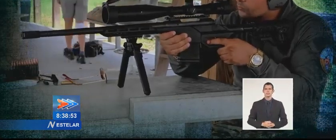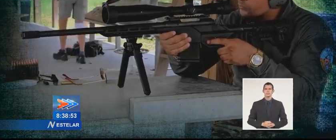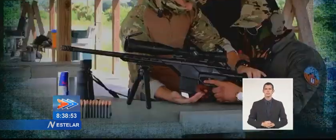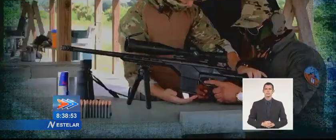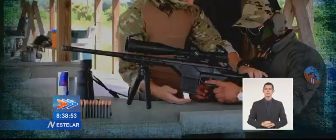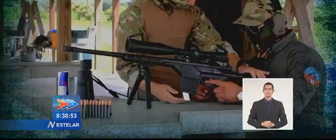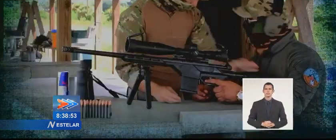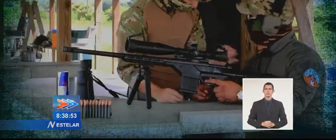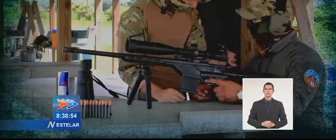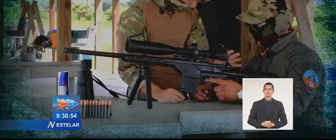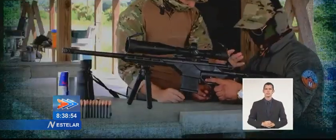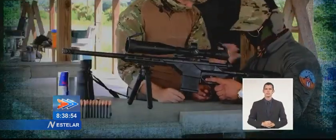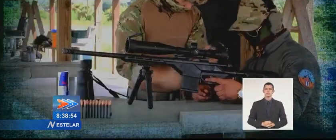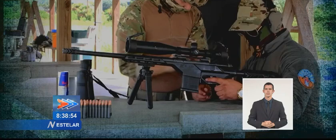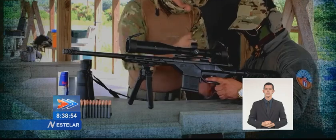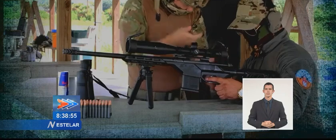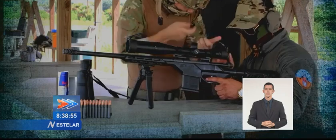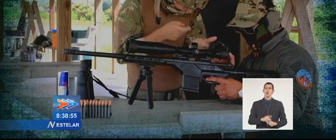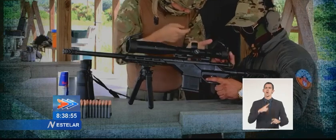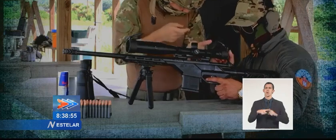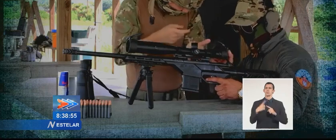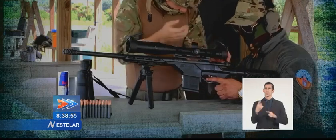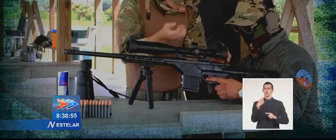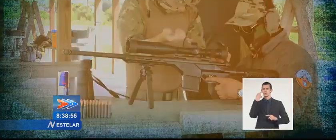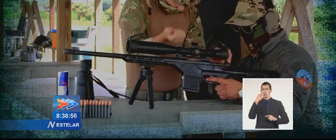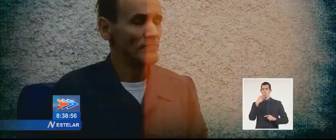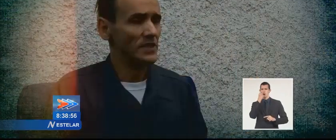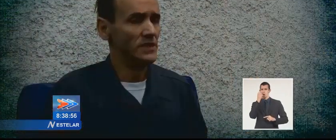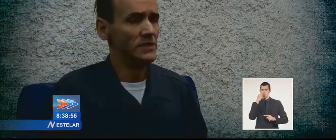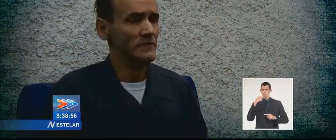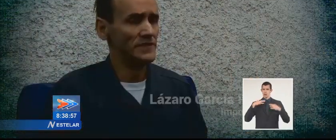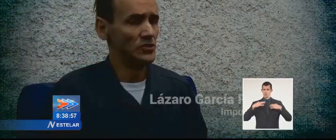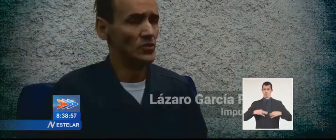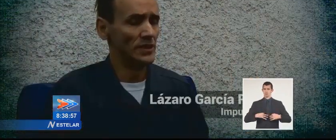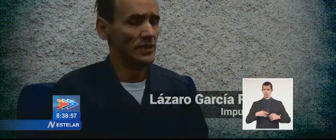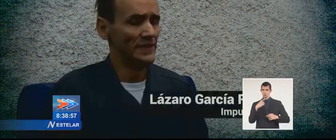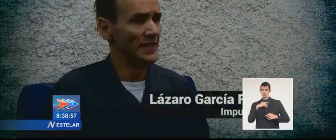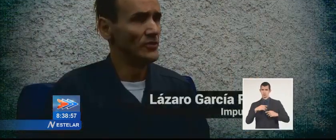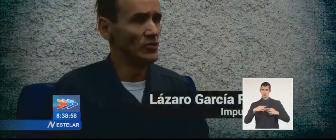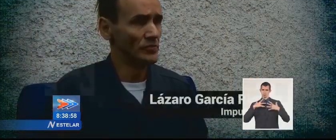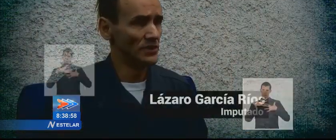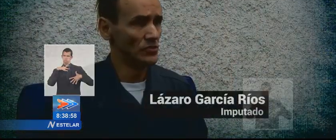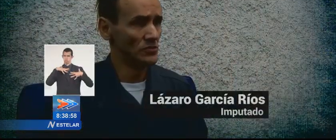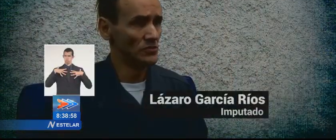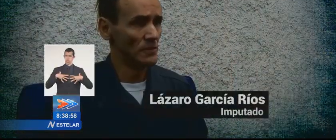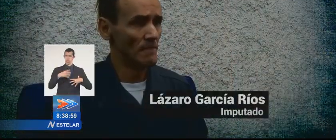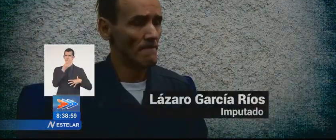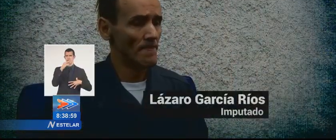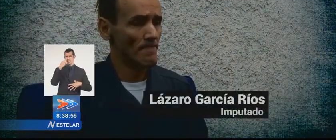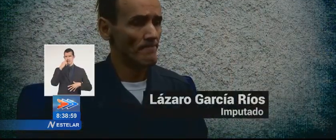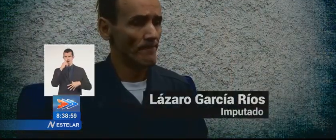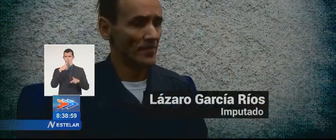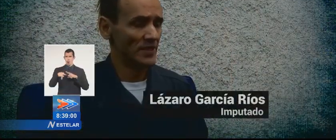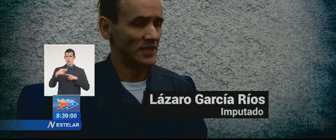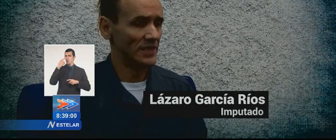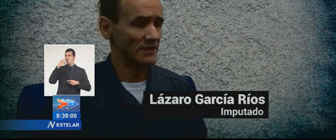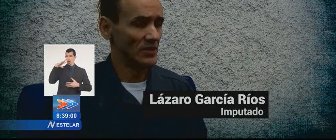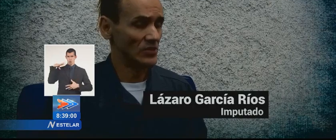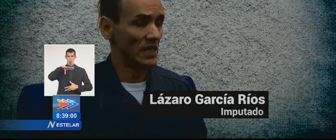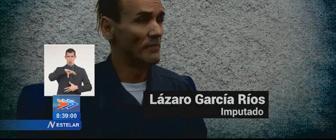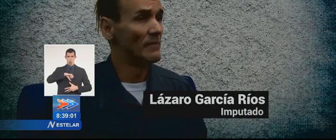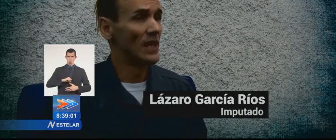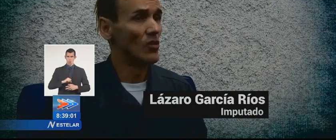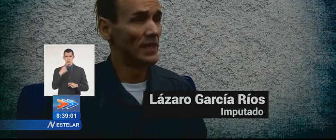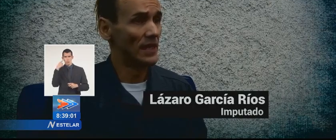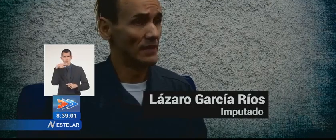los vi vestidos, me mandaron fotos vestidos de camuflaje, y vestidos de negro completo, que